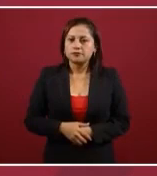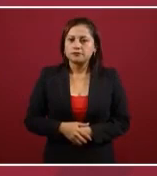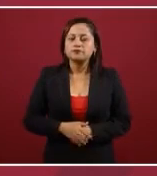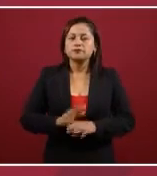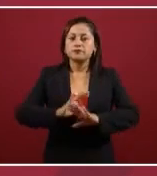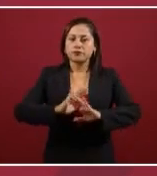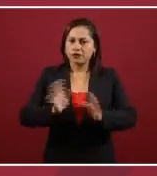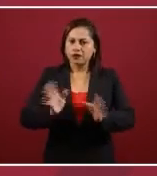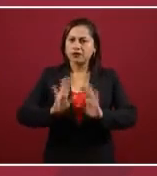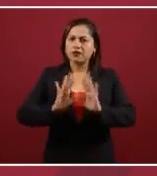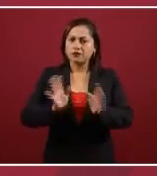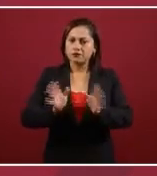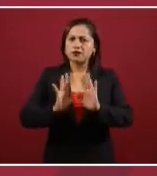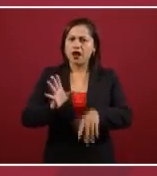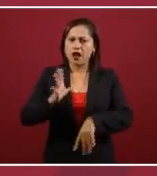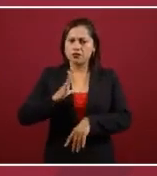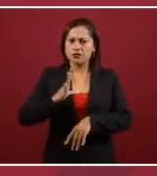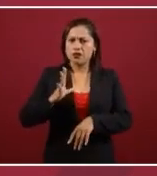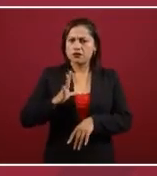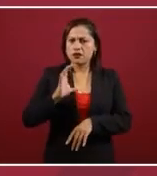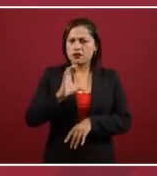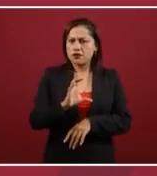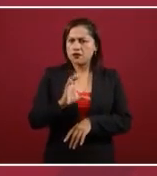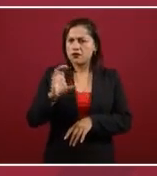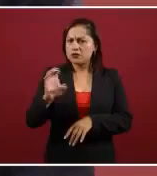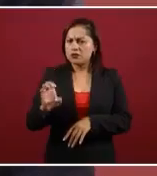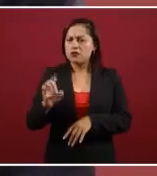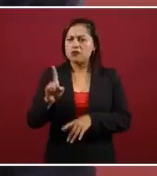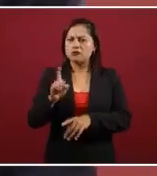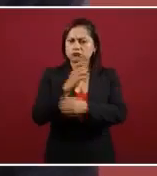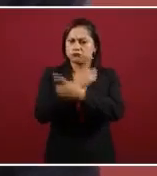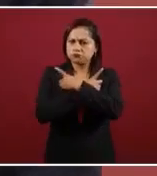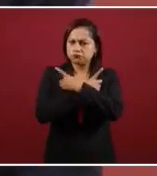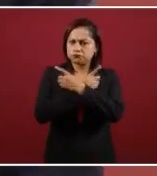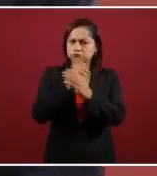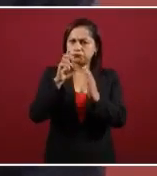códigos de ética en las empresas,